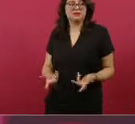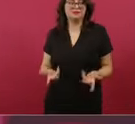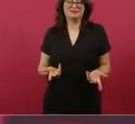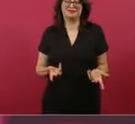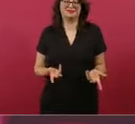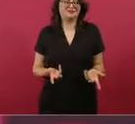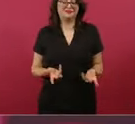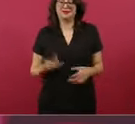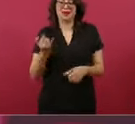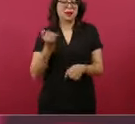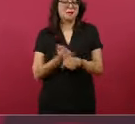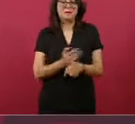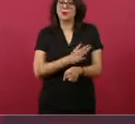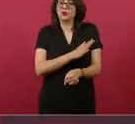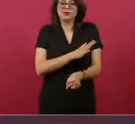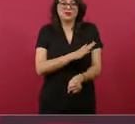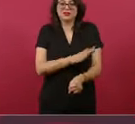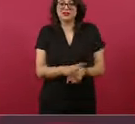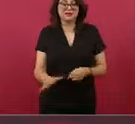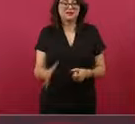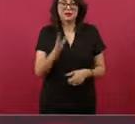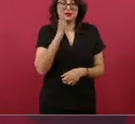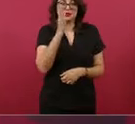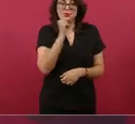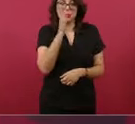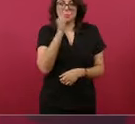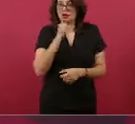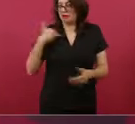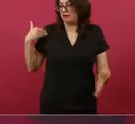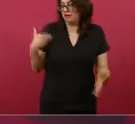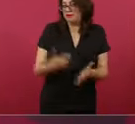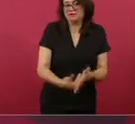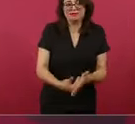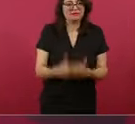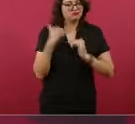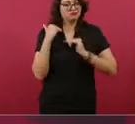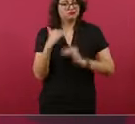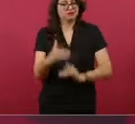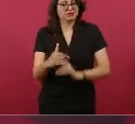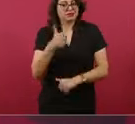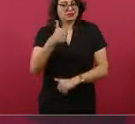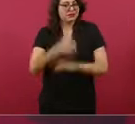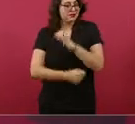Eso no es